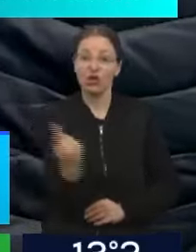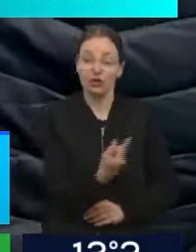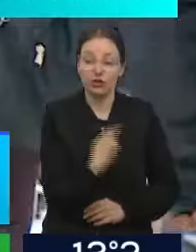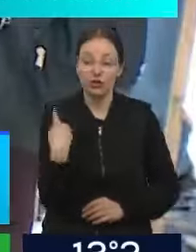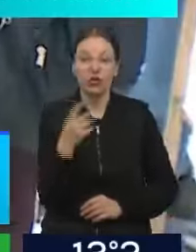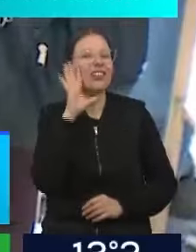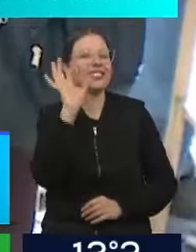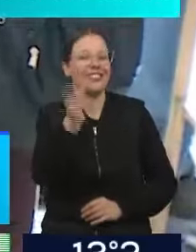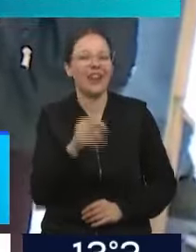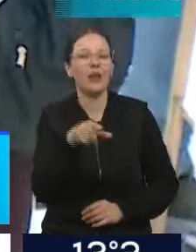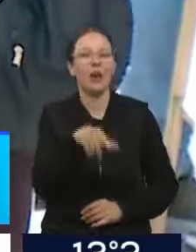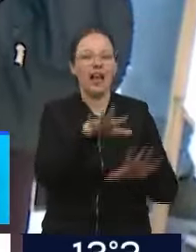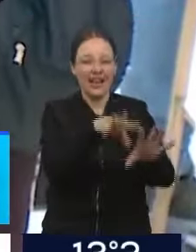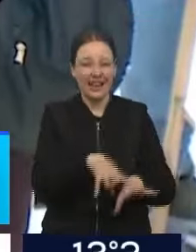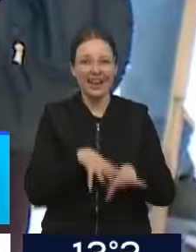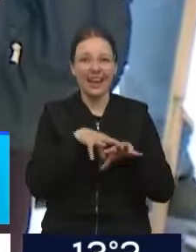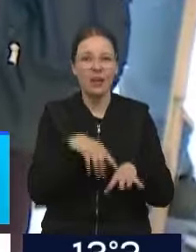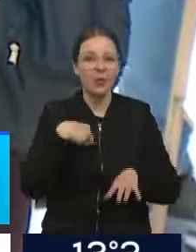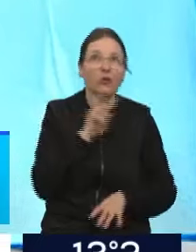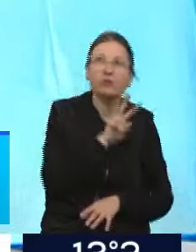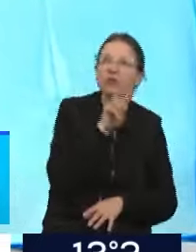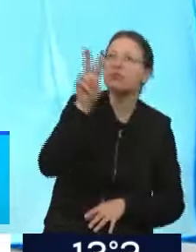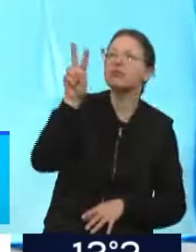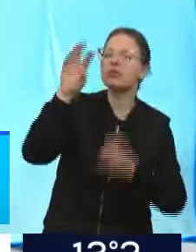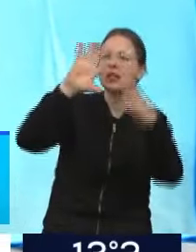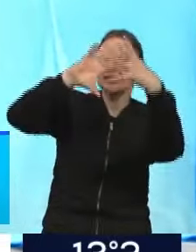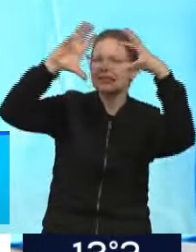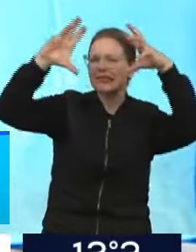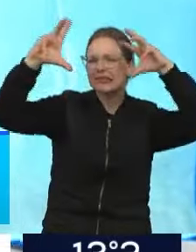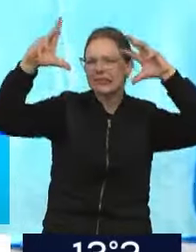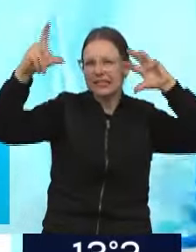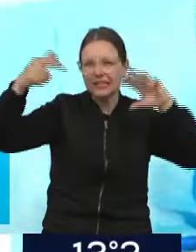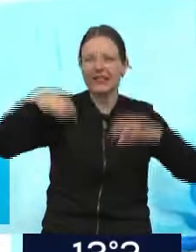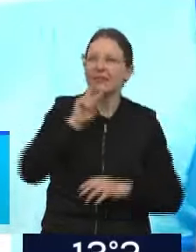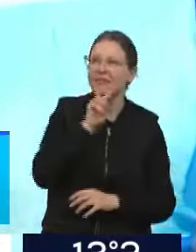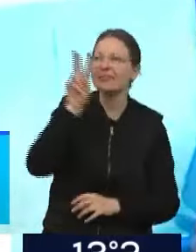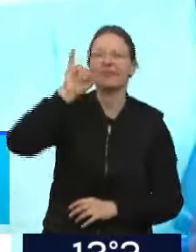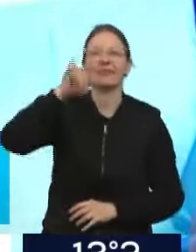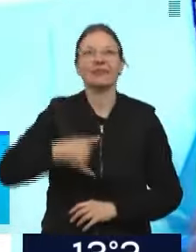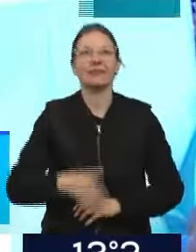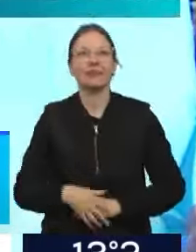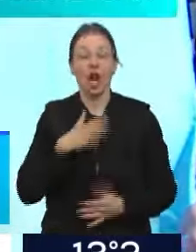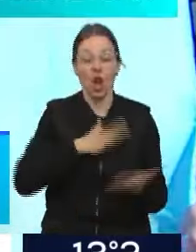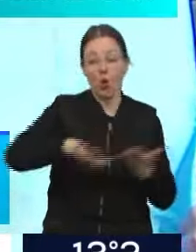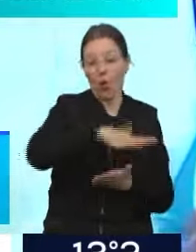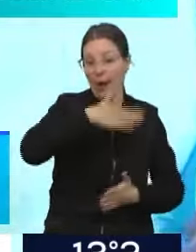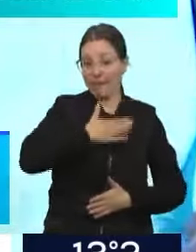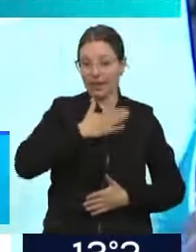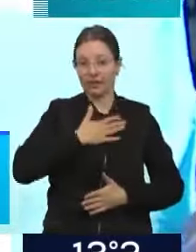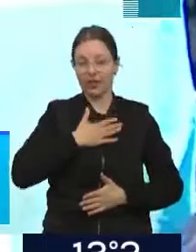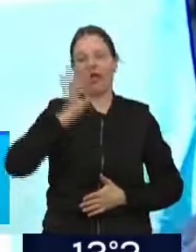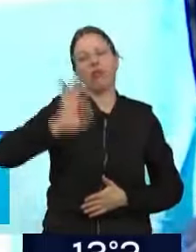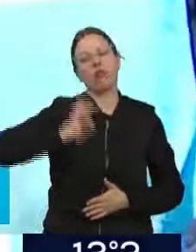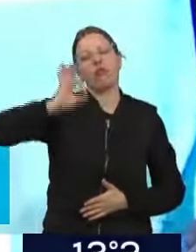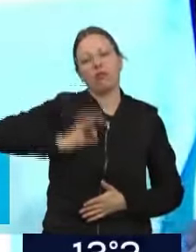medio del campo cuando vemos formar las tormentas. Porque nosotros hemos visto en la zona nuestra que estamos acostumbrados a todos los años